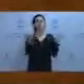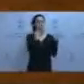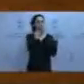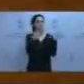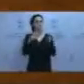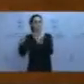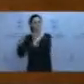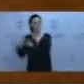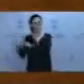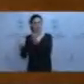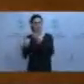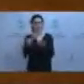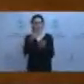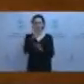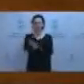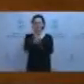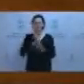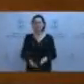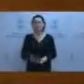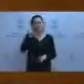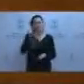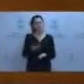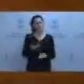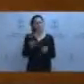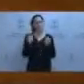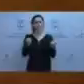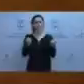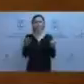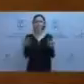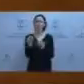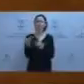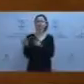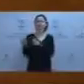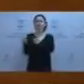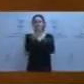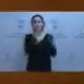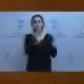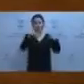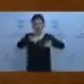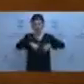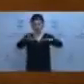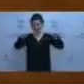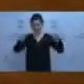la enjundia, debido a la importancia que tienen, y de hecho se están abordando aquí en esta Cámara.